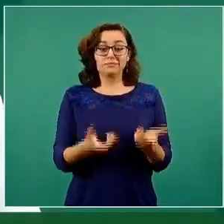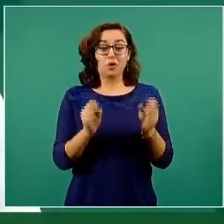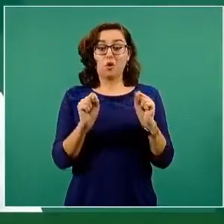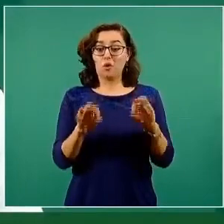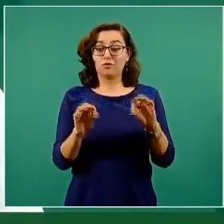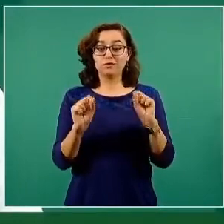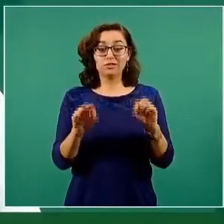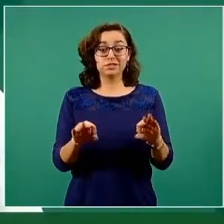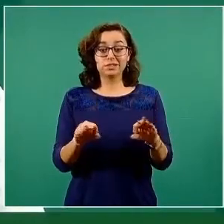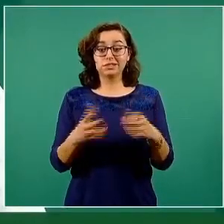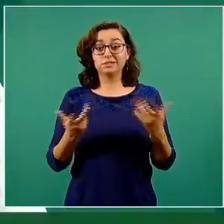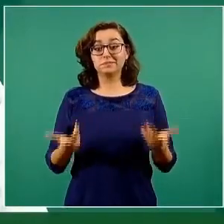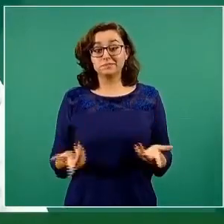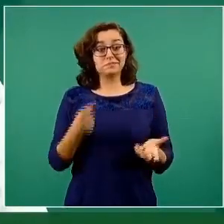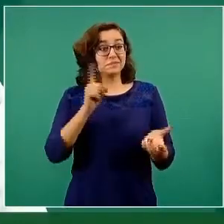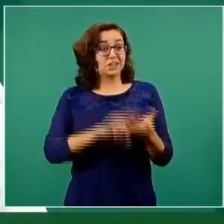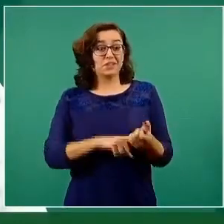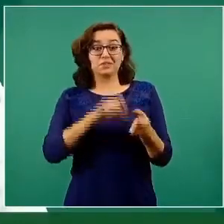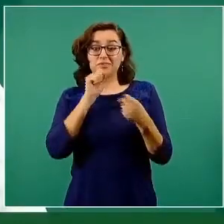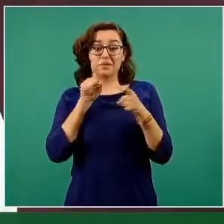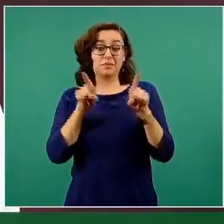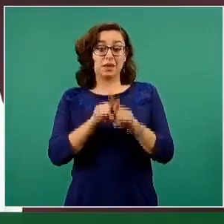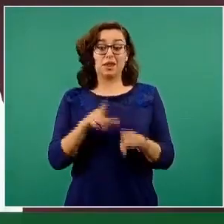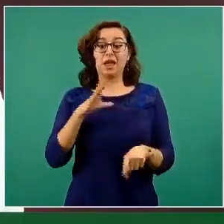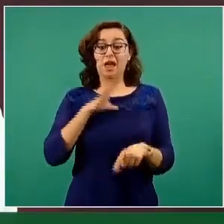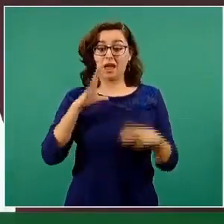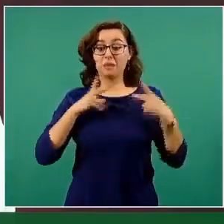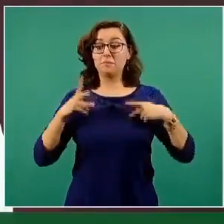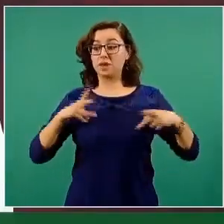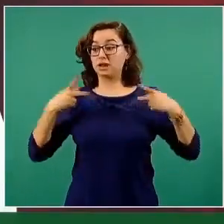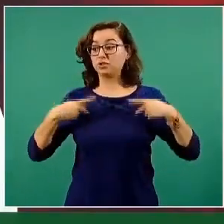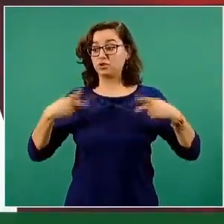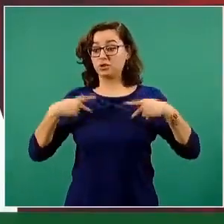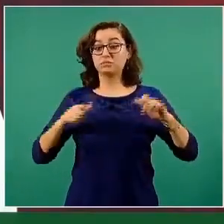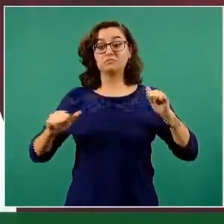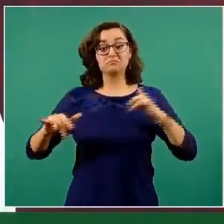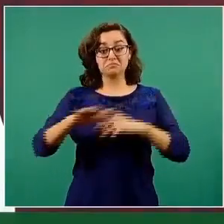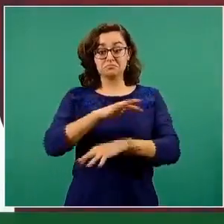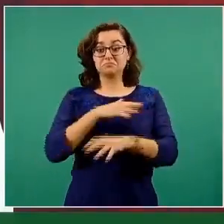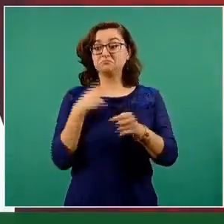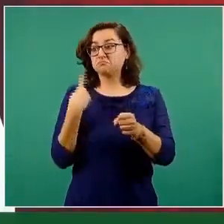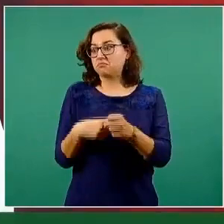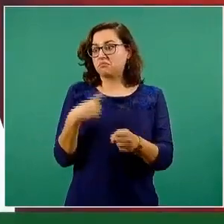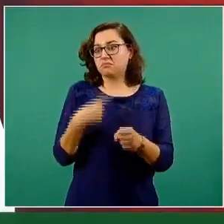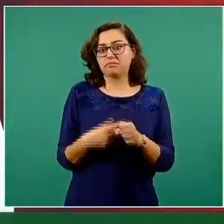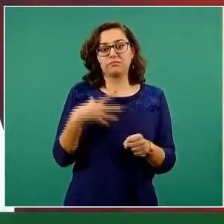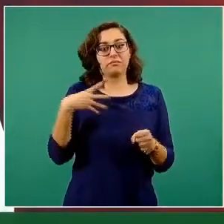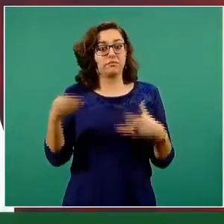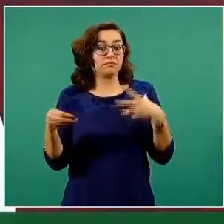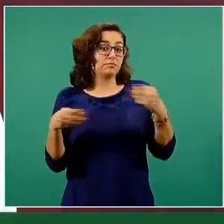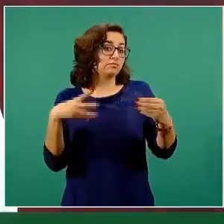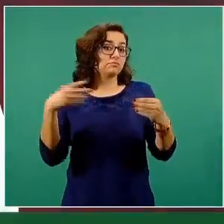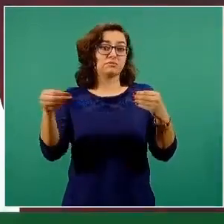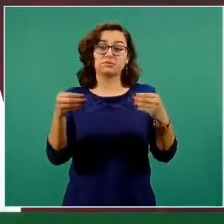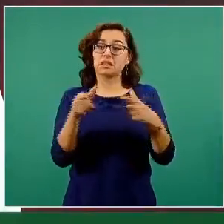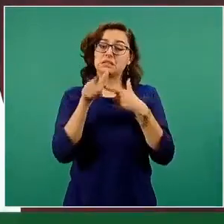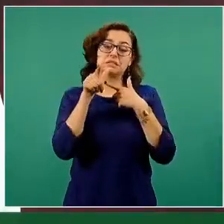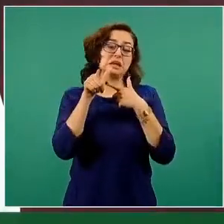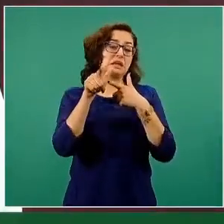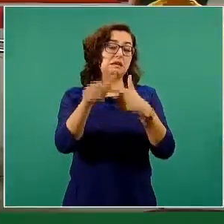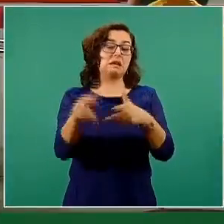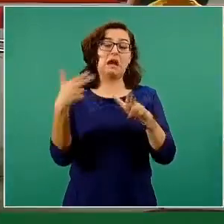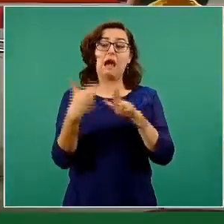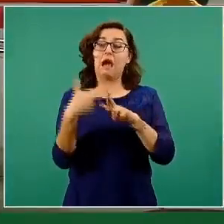oficinas públicas, donde por supuesto han ocurrido casos y van a seguir ocurriendo casos hasta que acabe la epidemia.